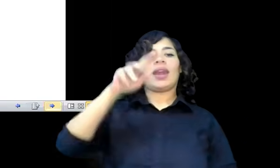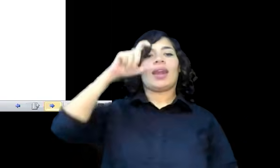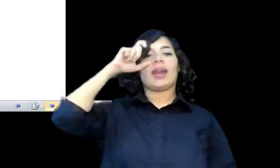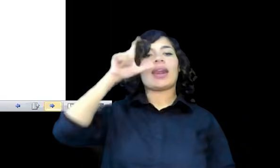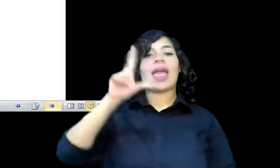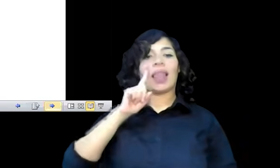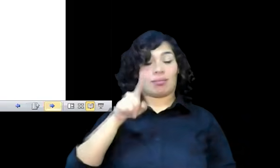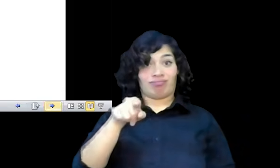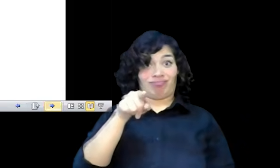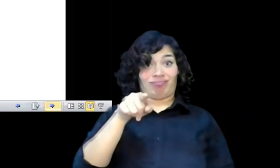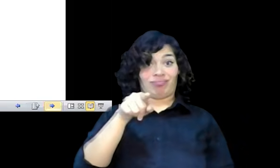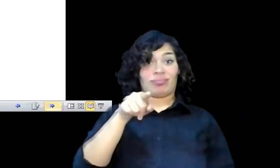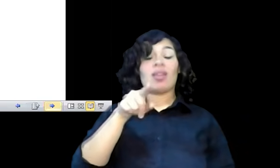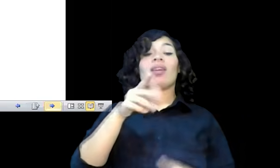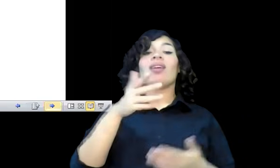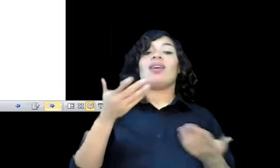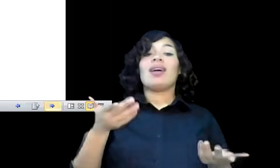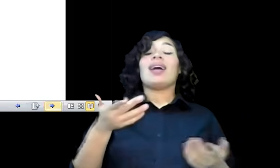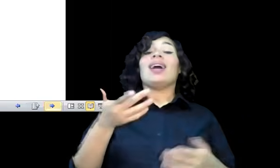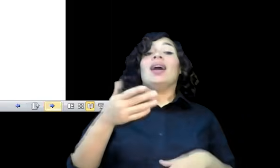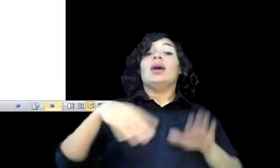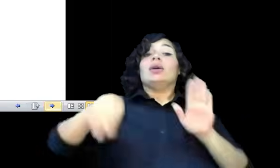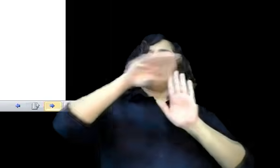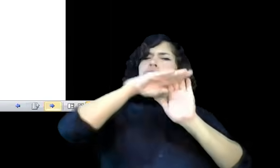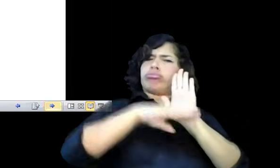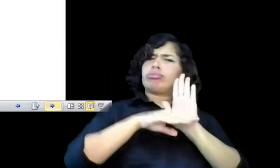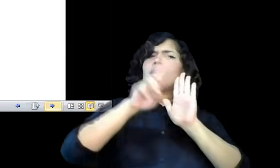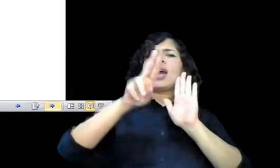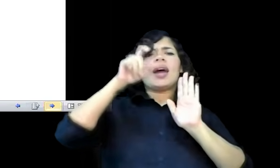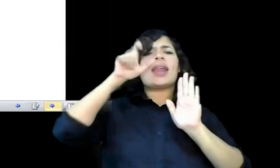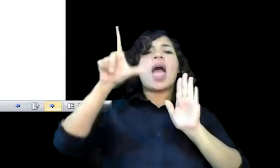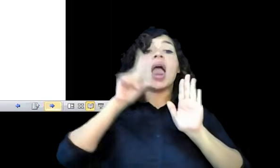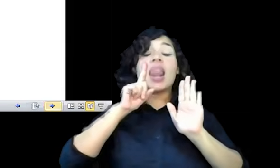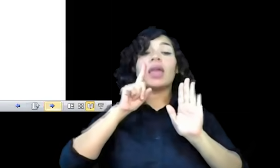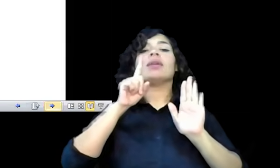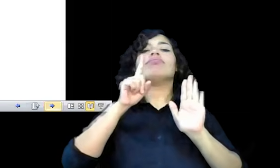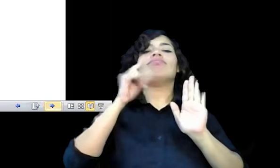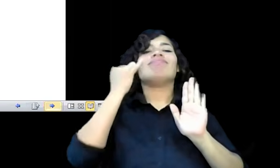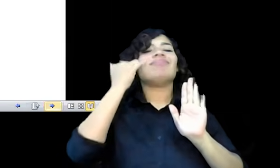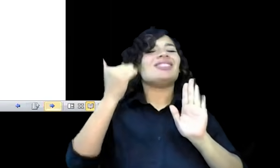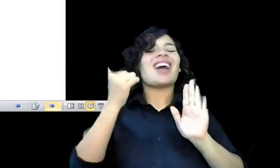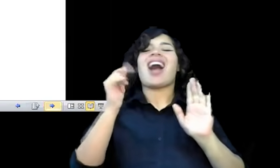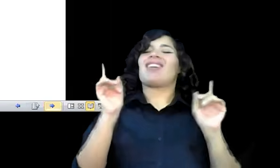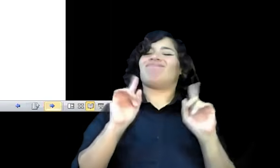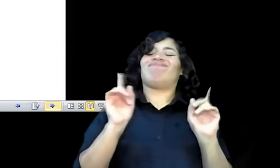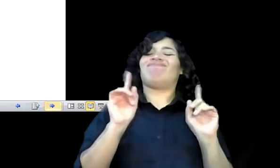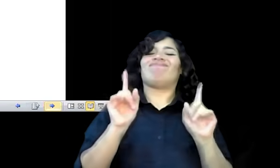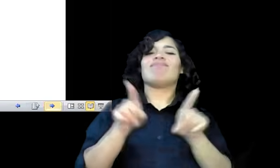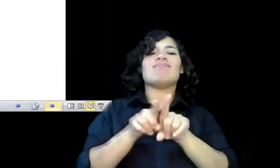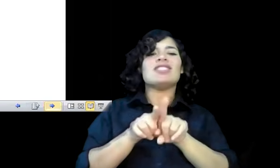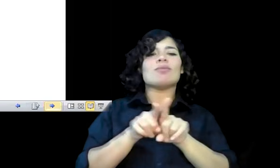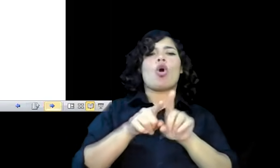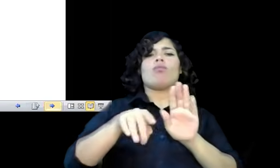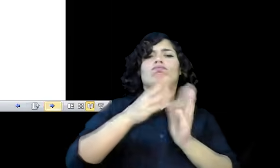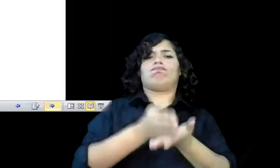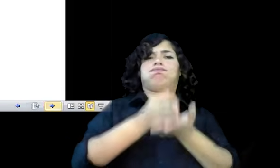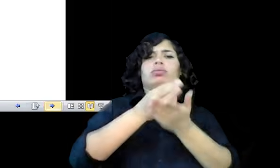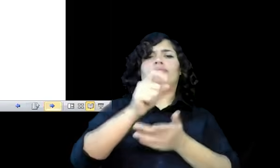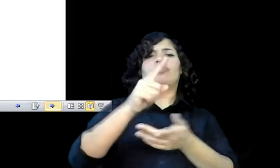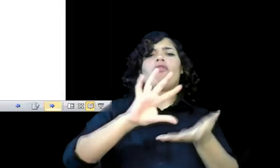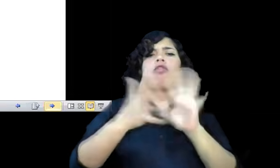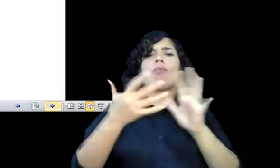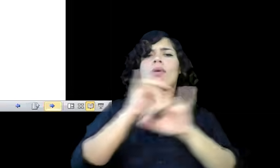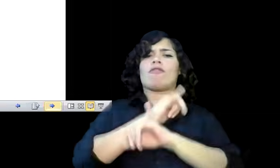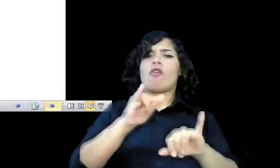Si bien, si este régimen, el RELI, dejó de ser obligatorio, este régimen de información, para poder gozar